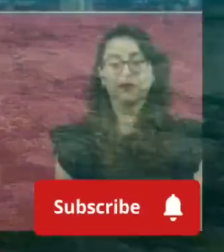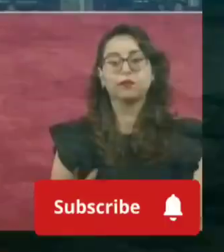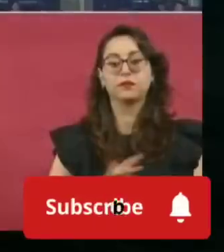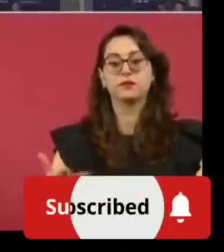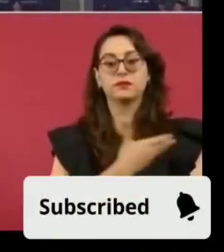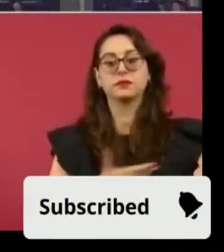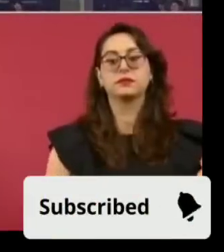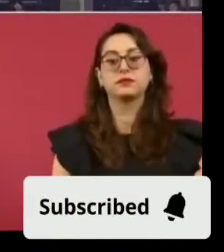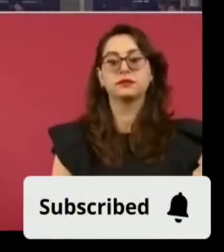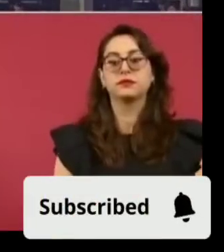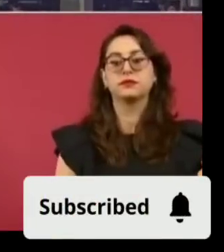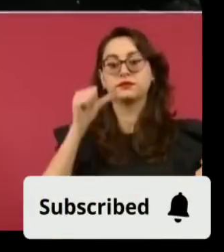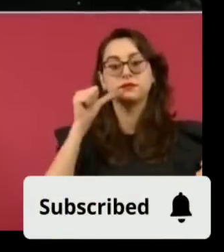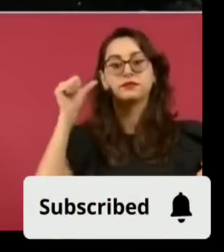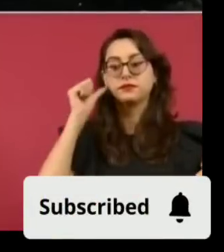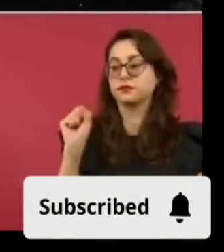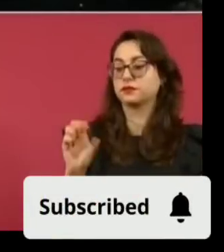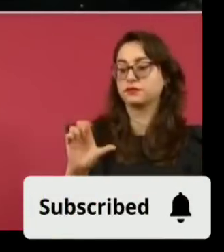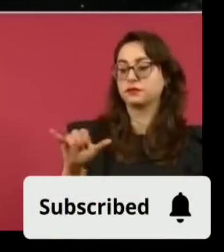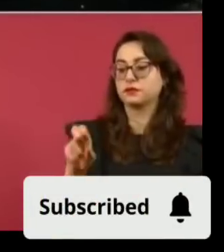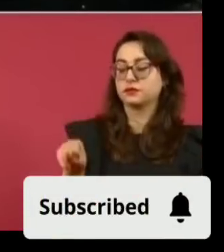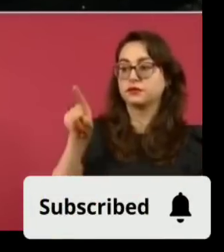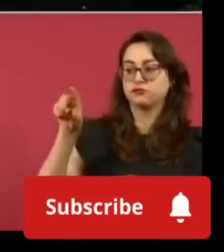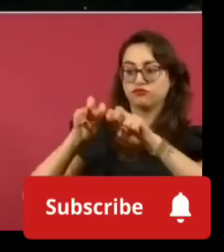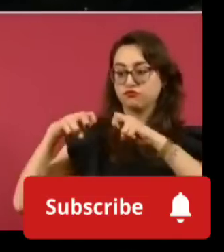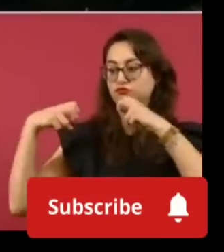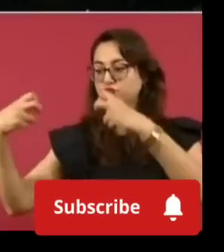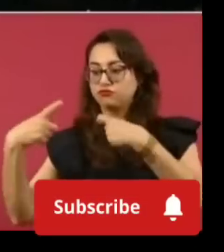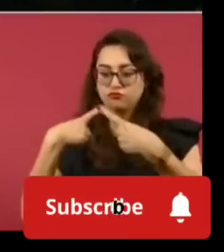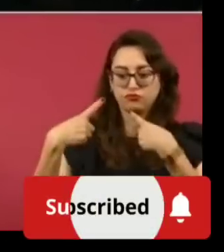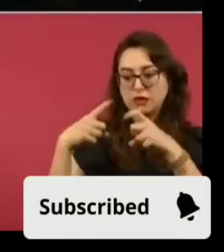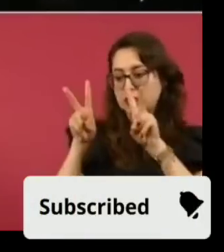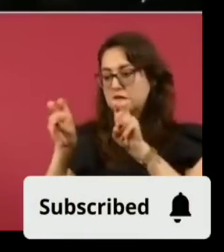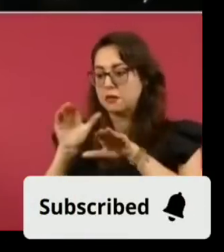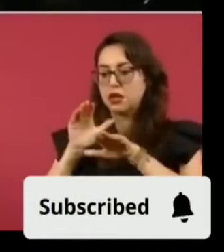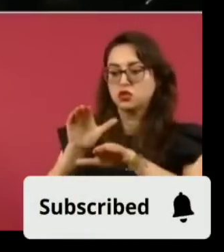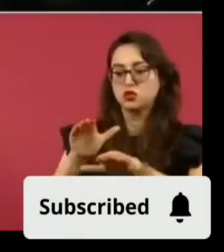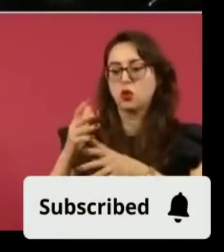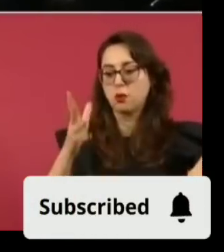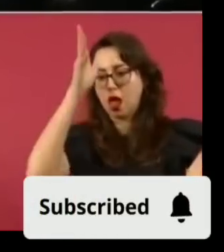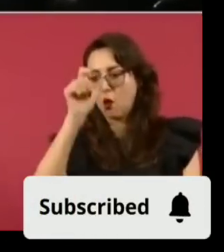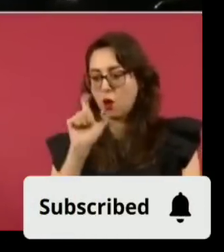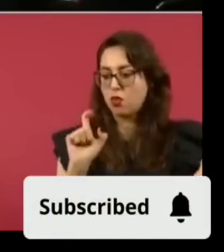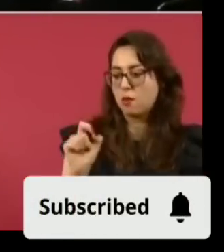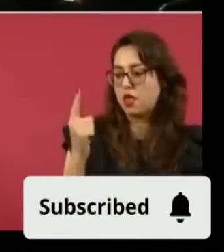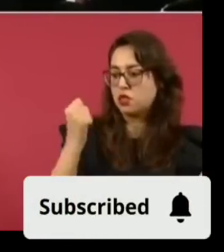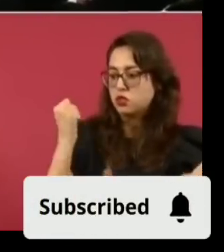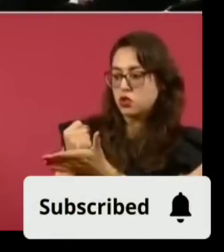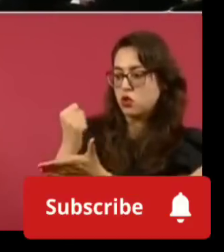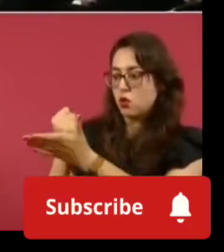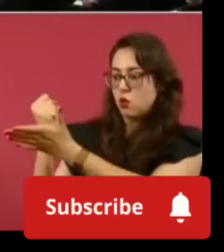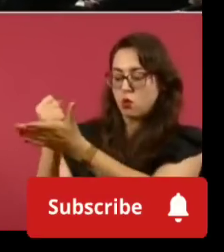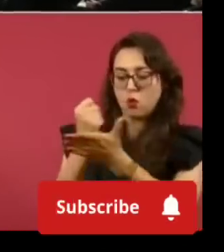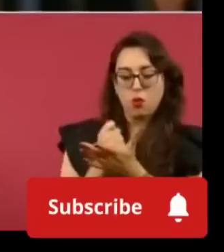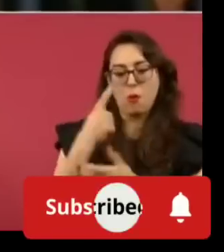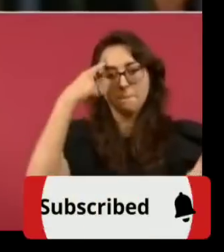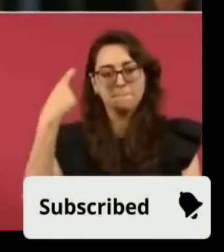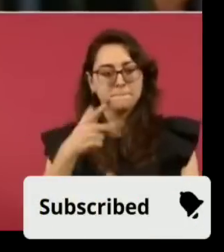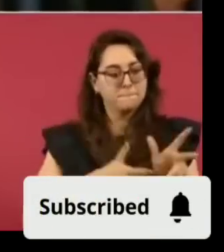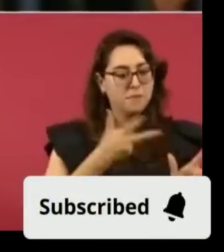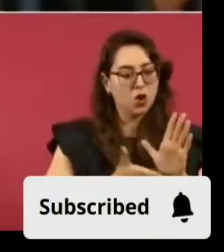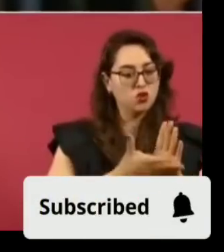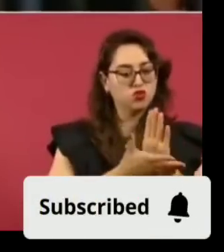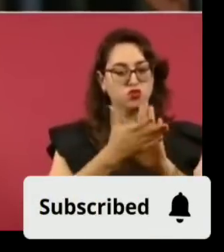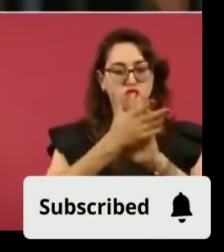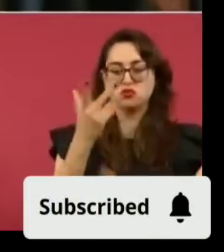Ayer en la Suprema Corte se dio la votación que invalidó este acuerdo del 21 que blindaba las obras. Se hizo en términos generales, incluso más allá del ámbito de